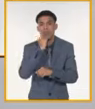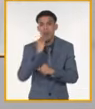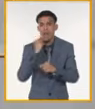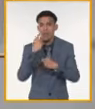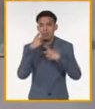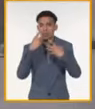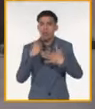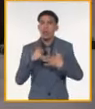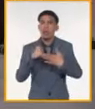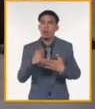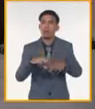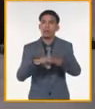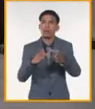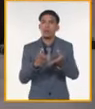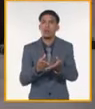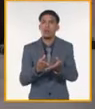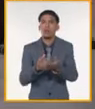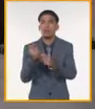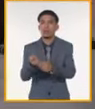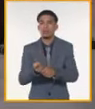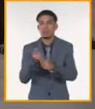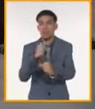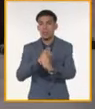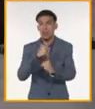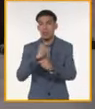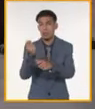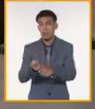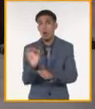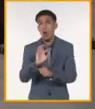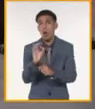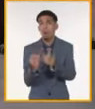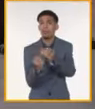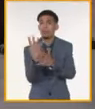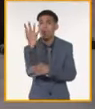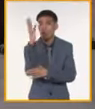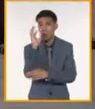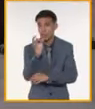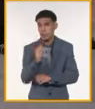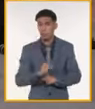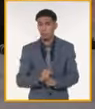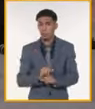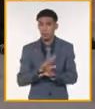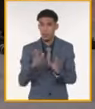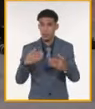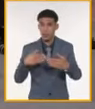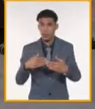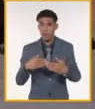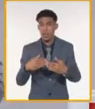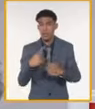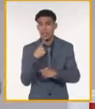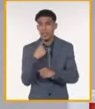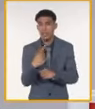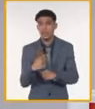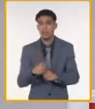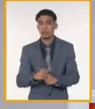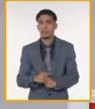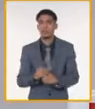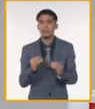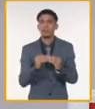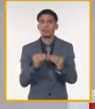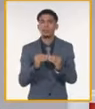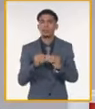todos para todos los trabajadores y finalmente también hablando ya para cerrar lo que tiene que ver con la